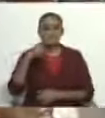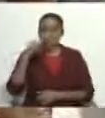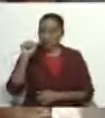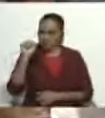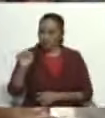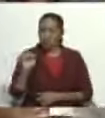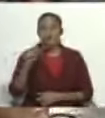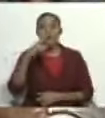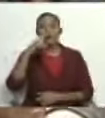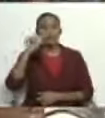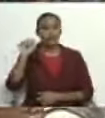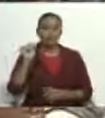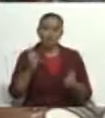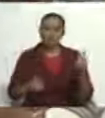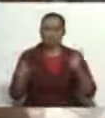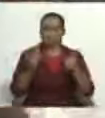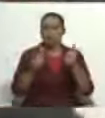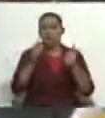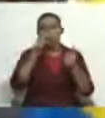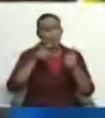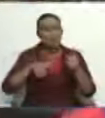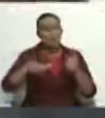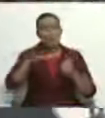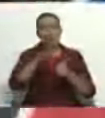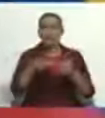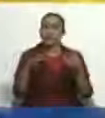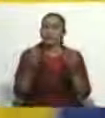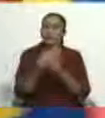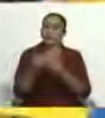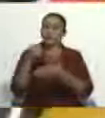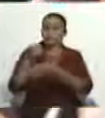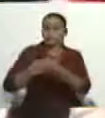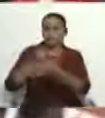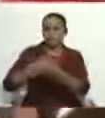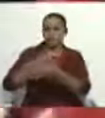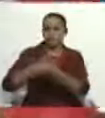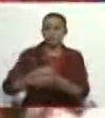siempre estará al lado del pueblo, luchando junto a su pueblo.